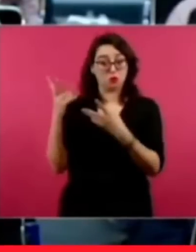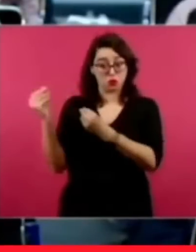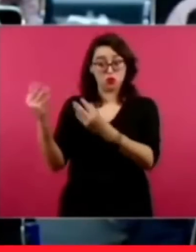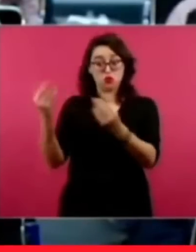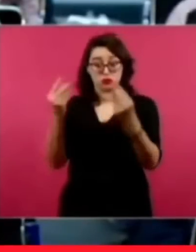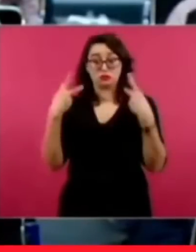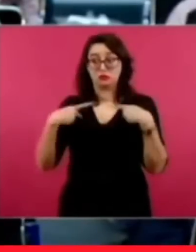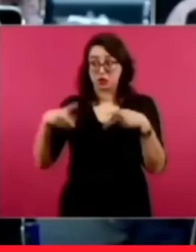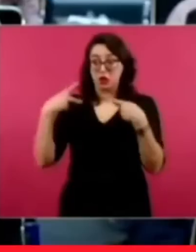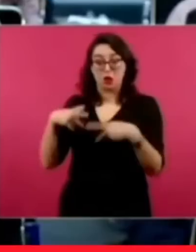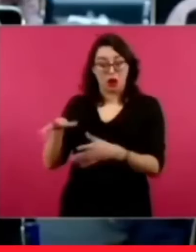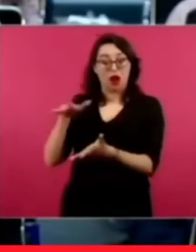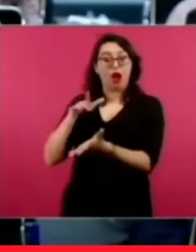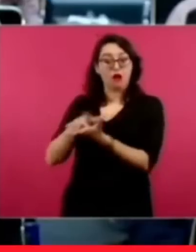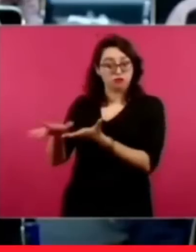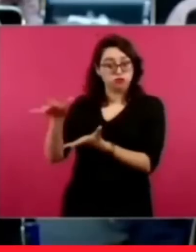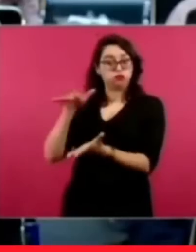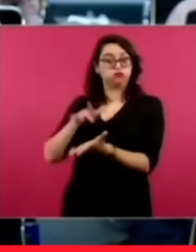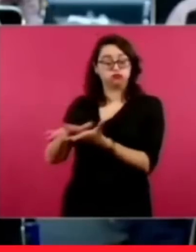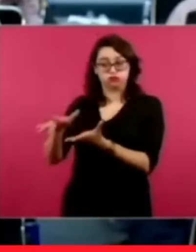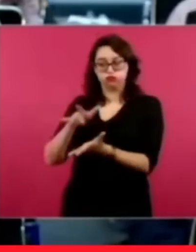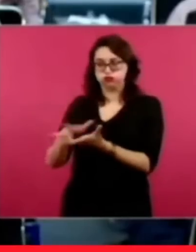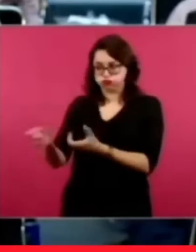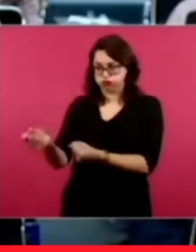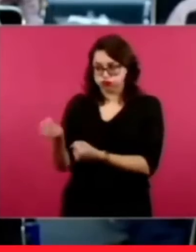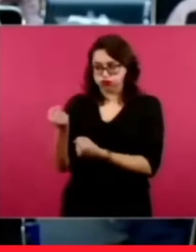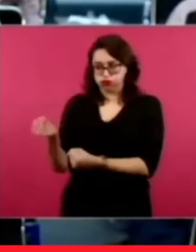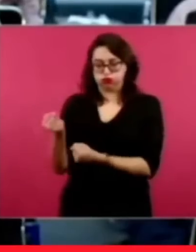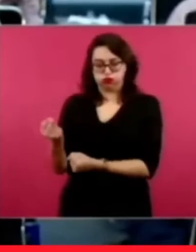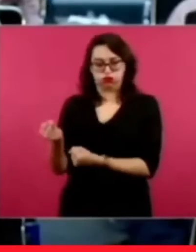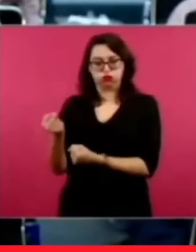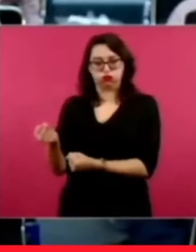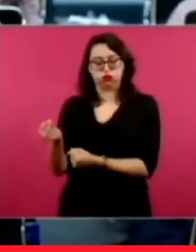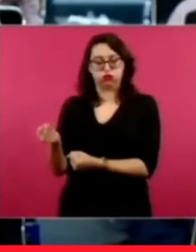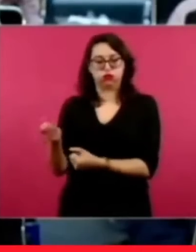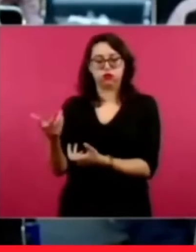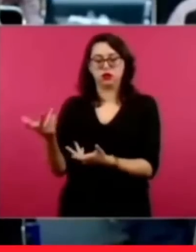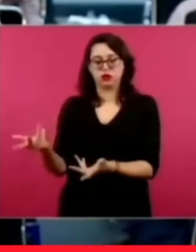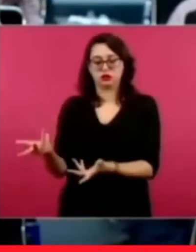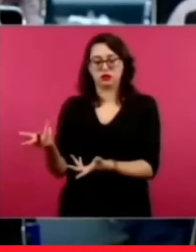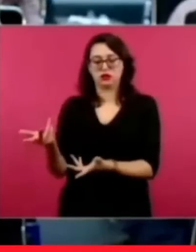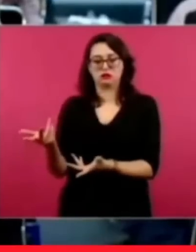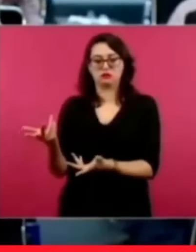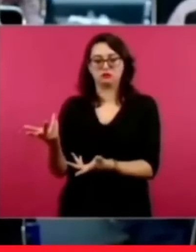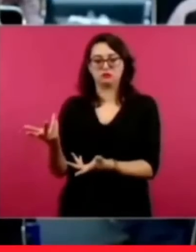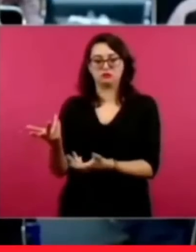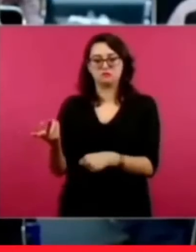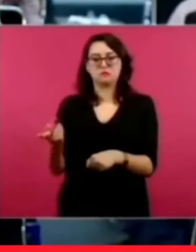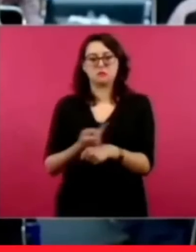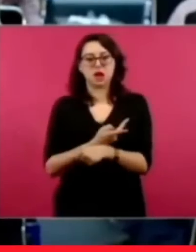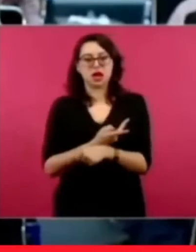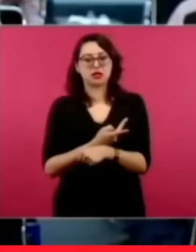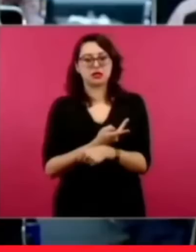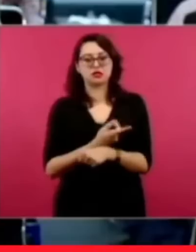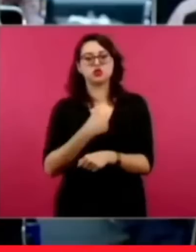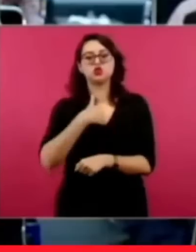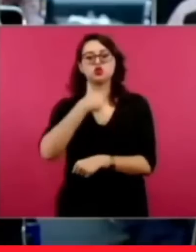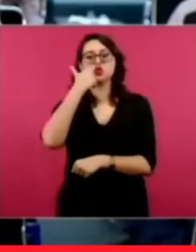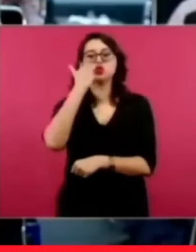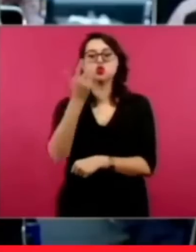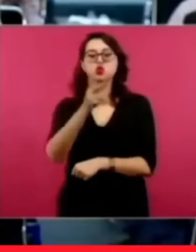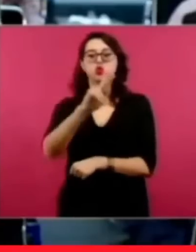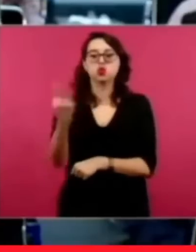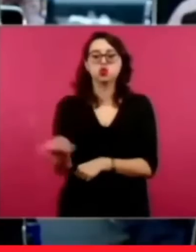las elecciones próximas en este país sudamericano. Yo quisiera preguntarle,